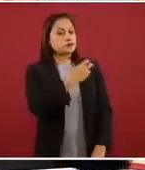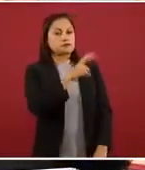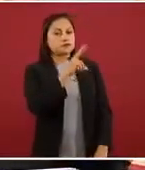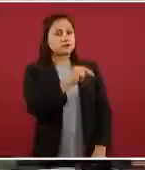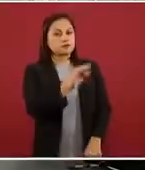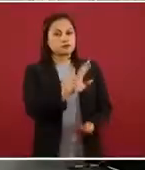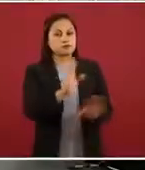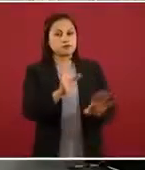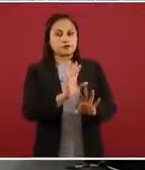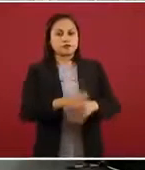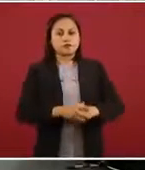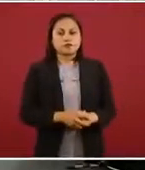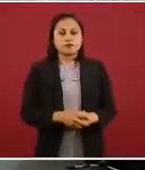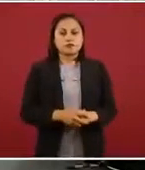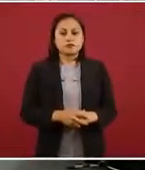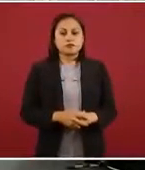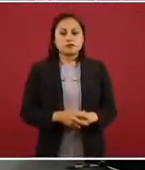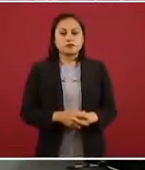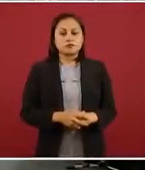se lo dejamos al doctor,